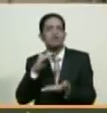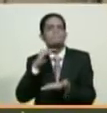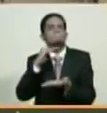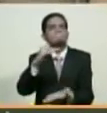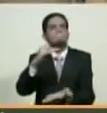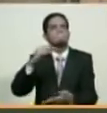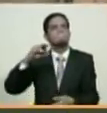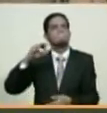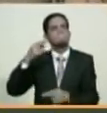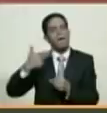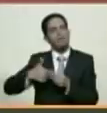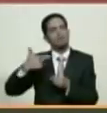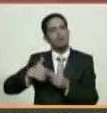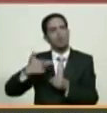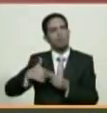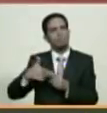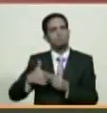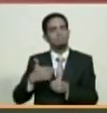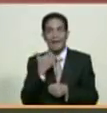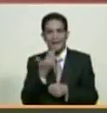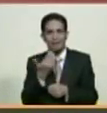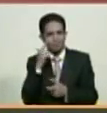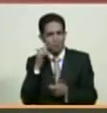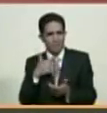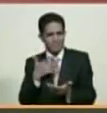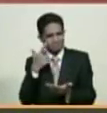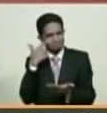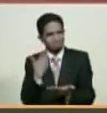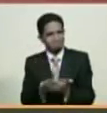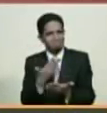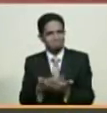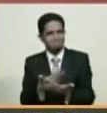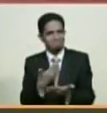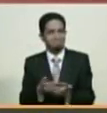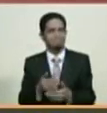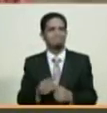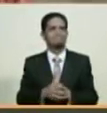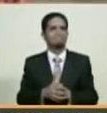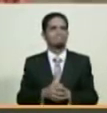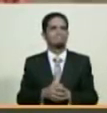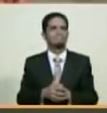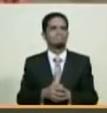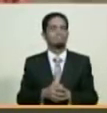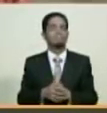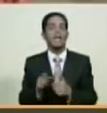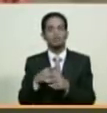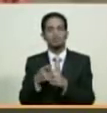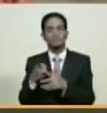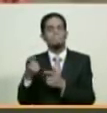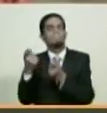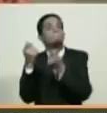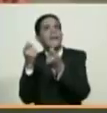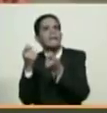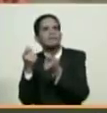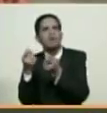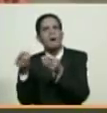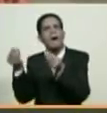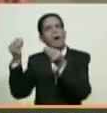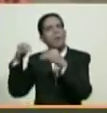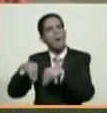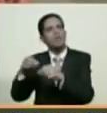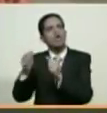Es decir, es un hecho tangible en el caso de que perciban el salario mínimo. Entonces son precios acordados con la